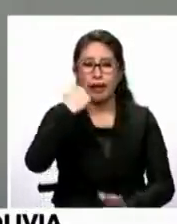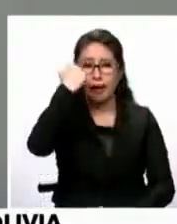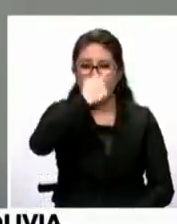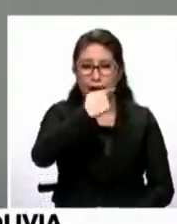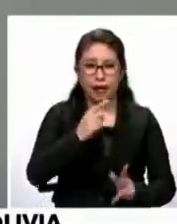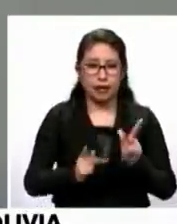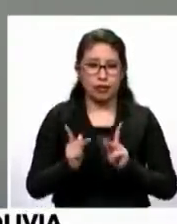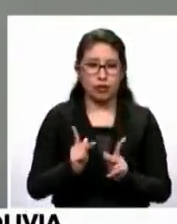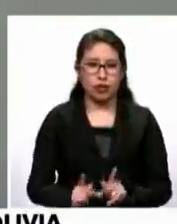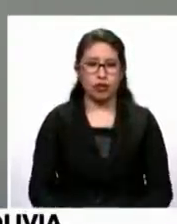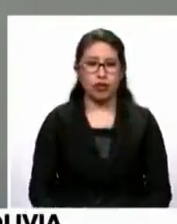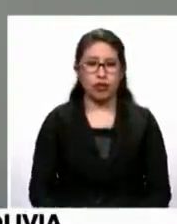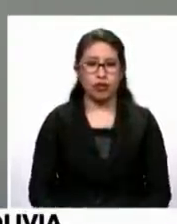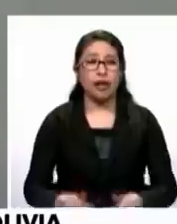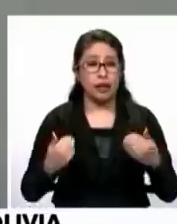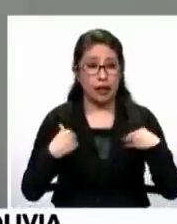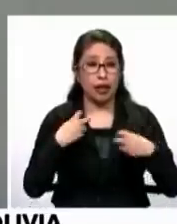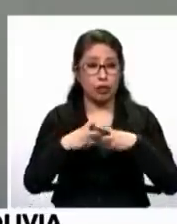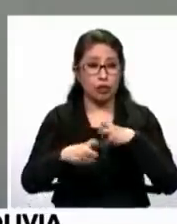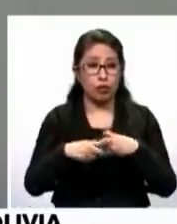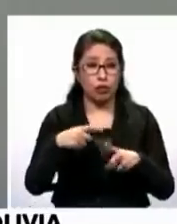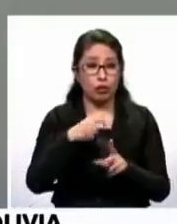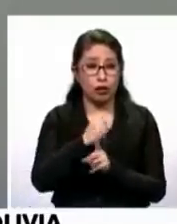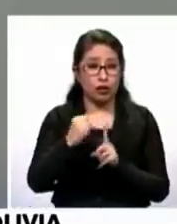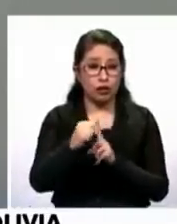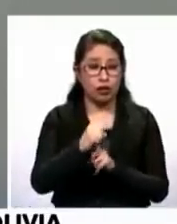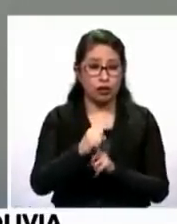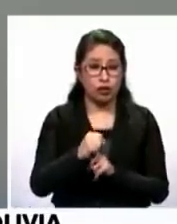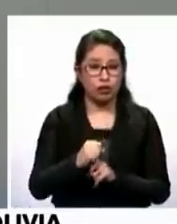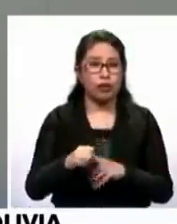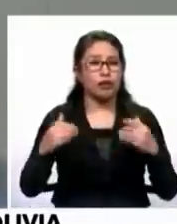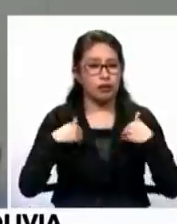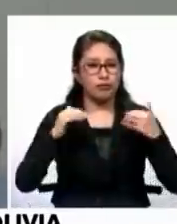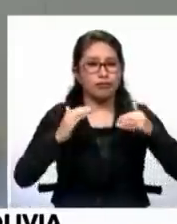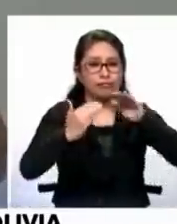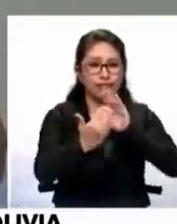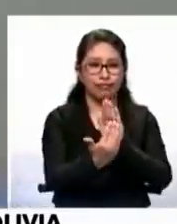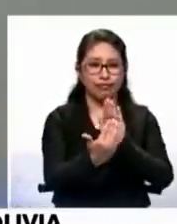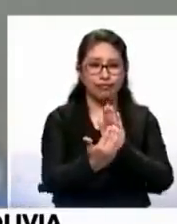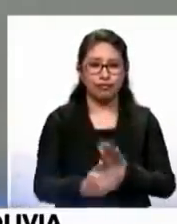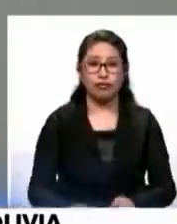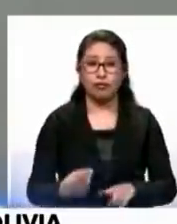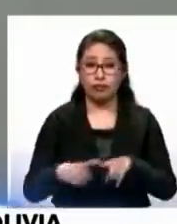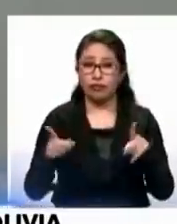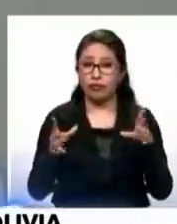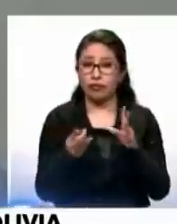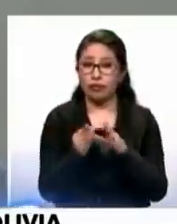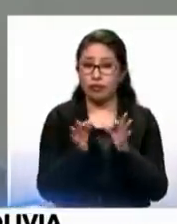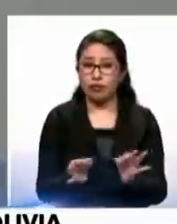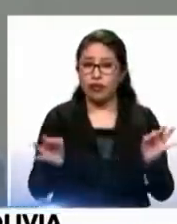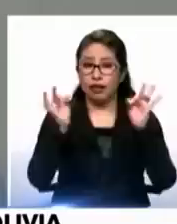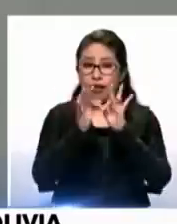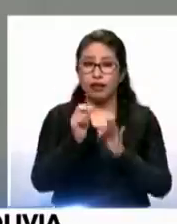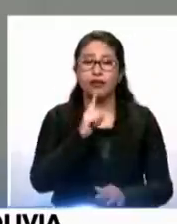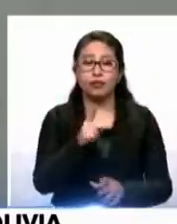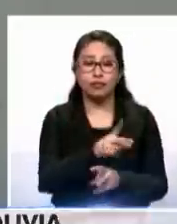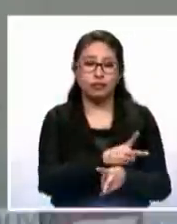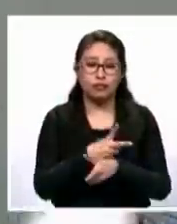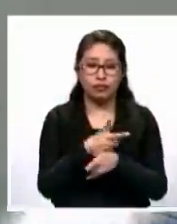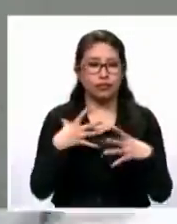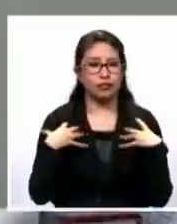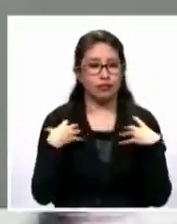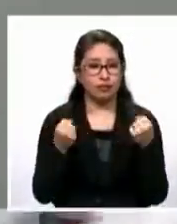tocó esta crisis y no nos queda más que enfrentarla, pero lo más importante es cuidar la salud. Y eso es lo que